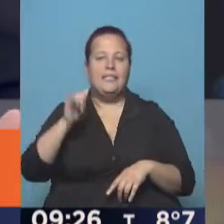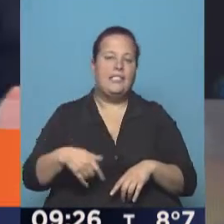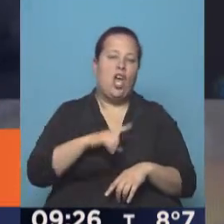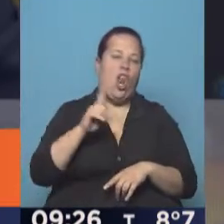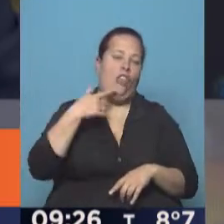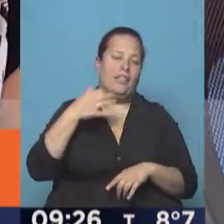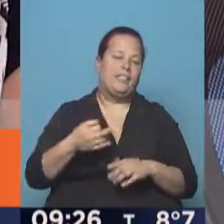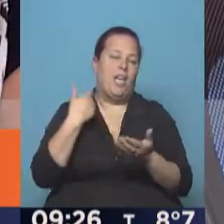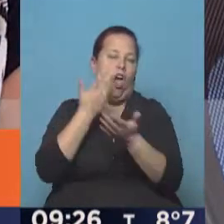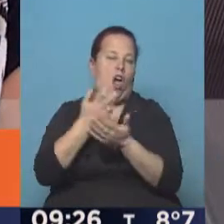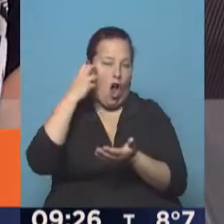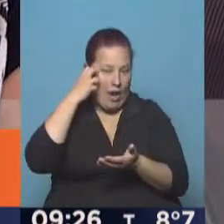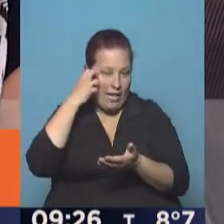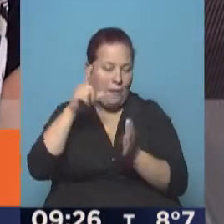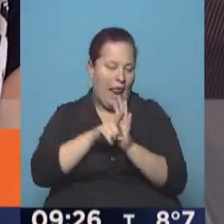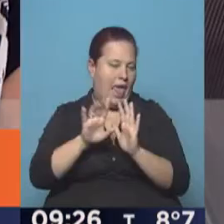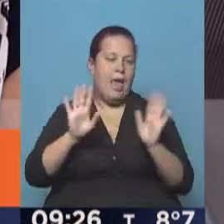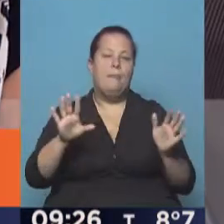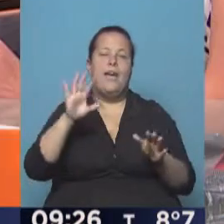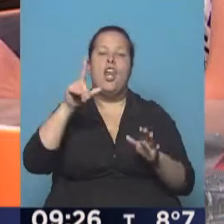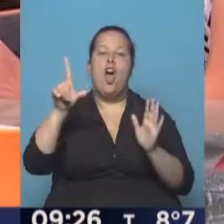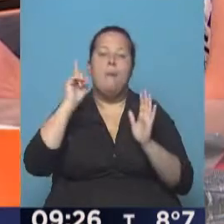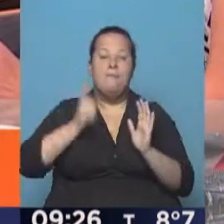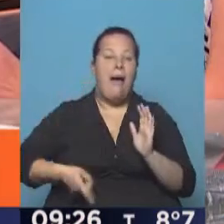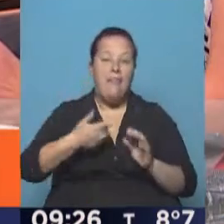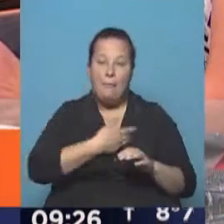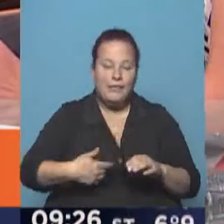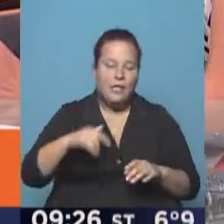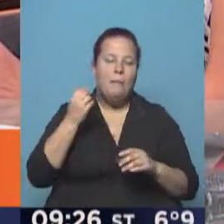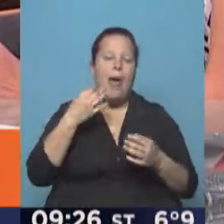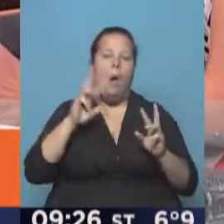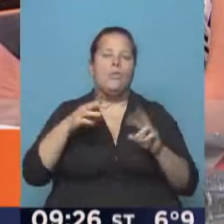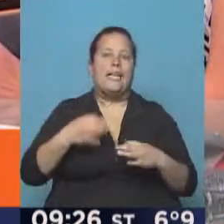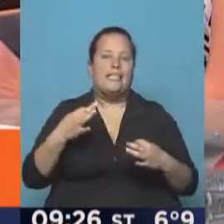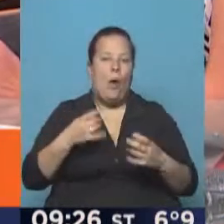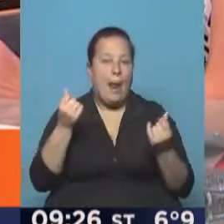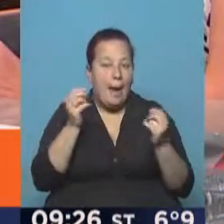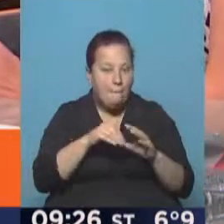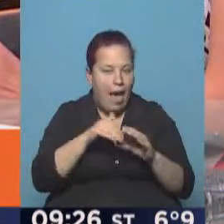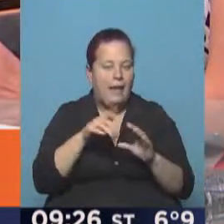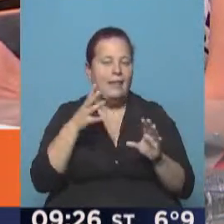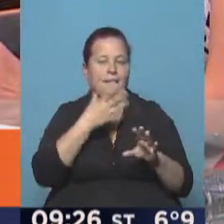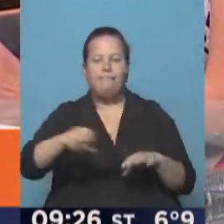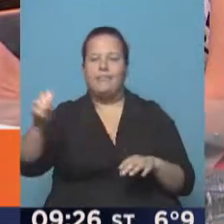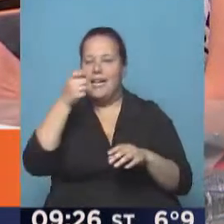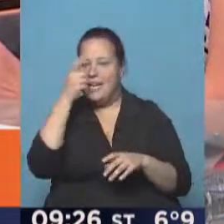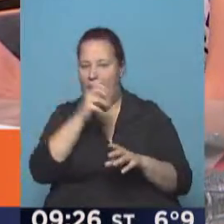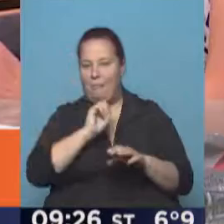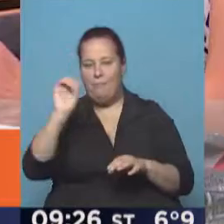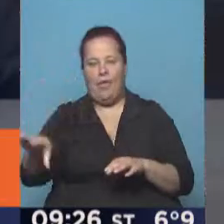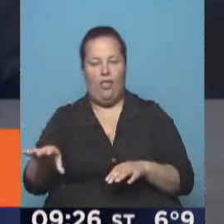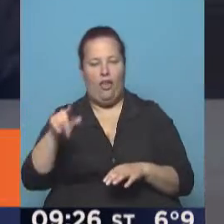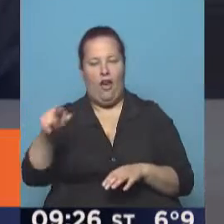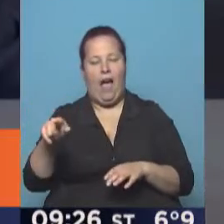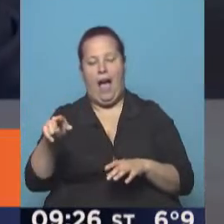lo eleva al Congreso para una ley, pero el DNU era básicamente para asegurar que estos recursos pudieran ir rápidamente